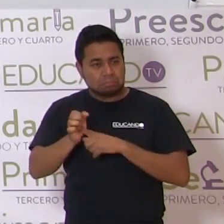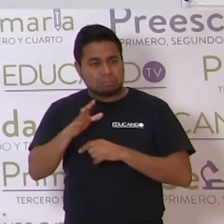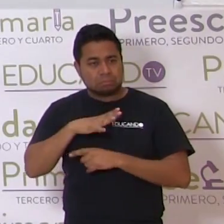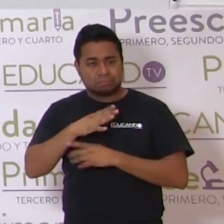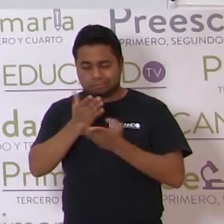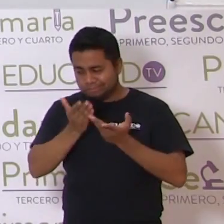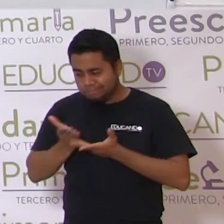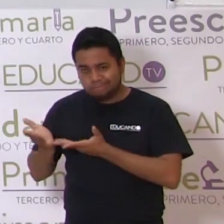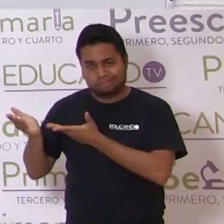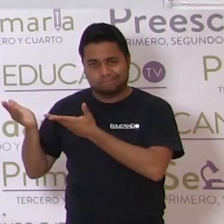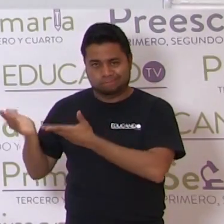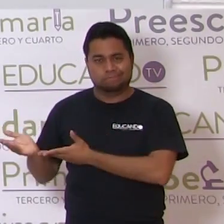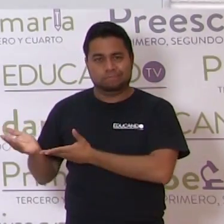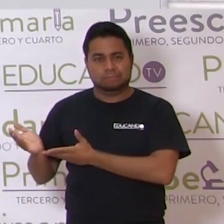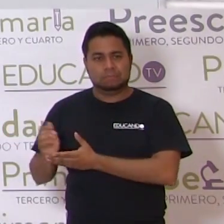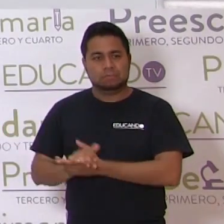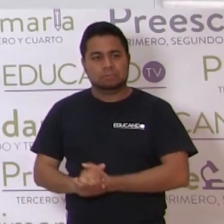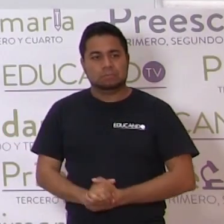este lado